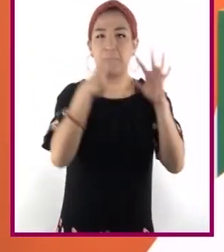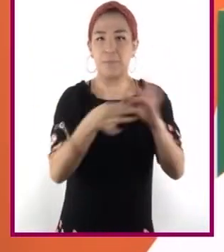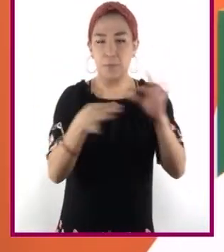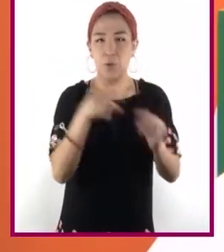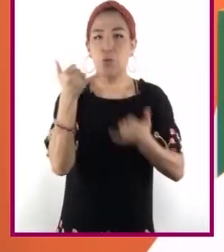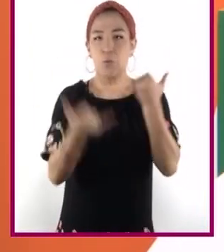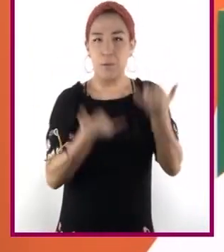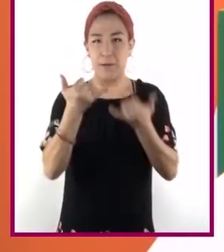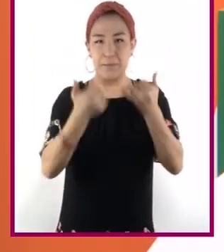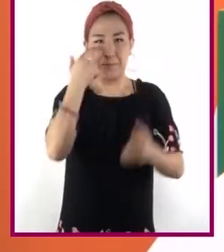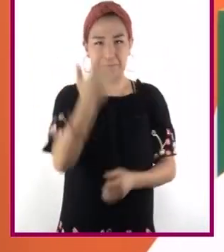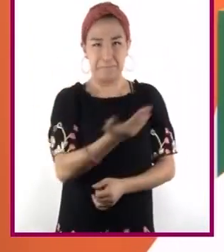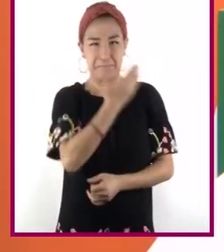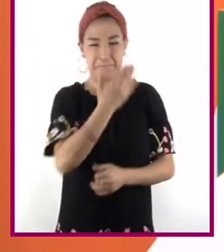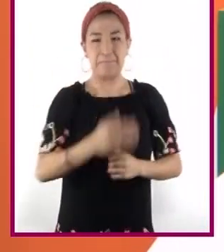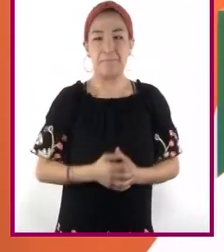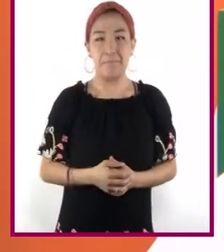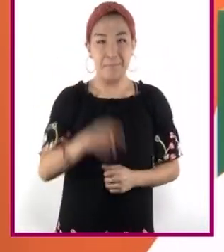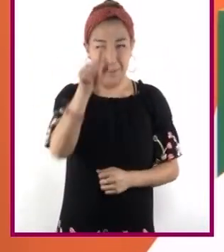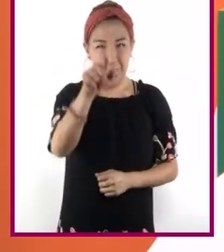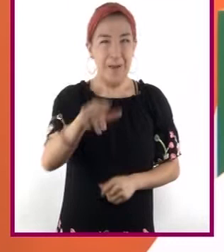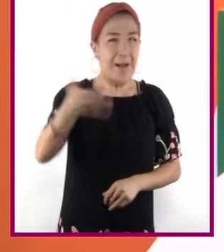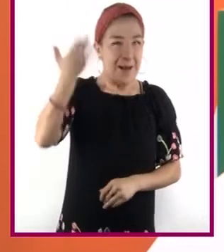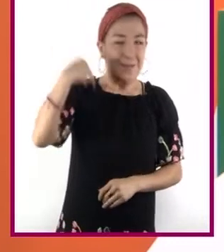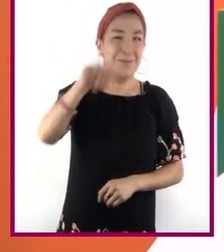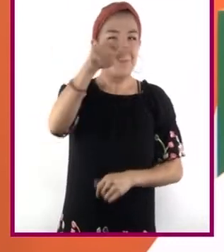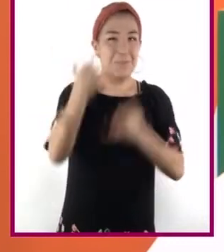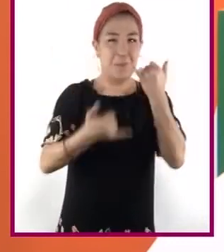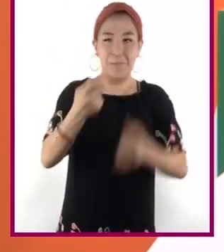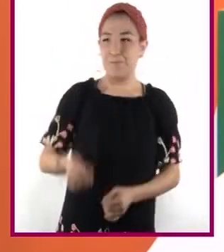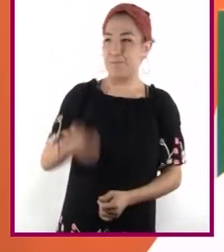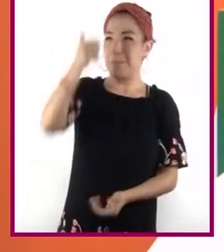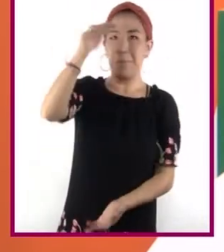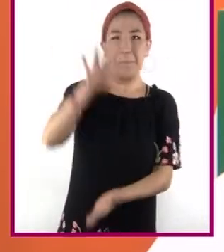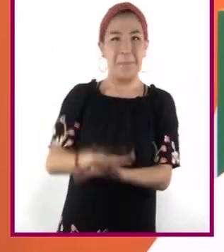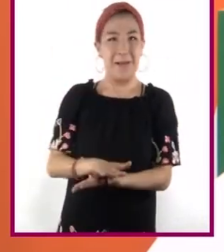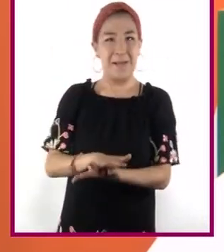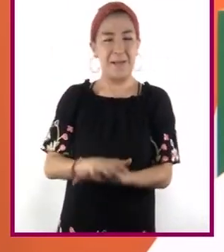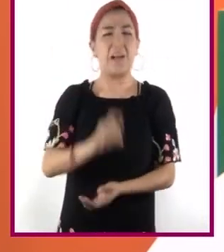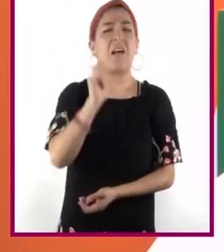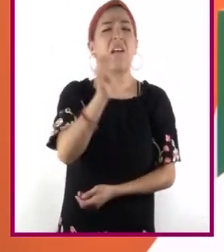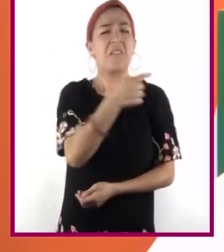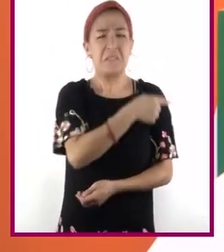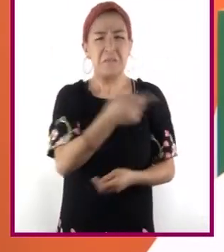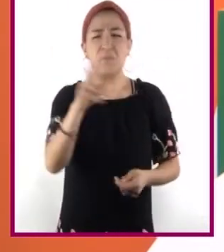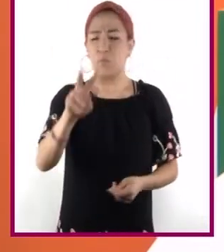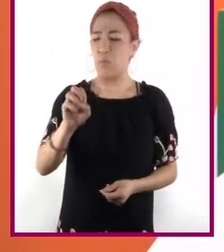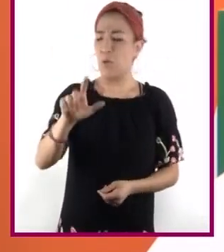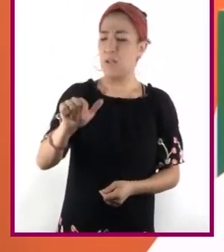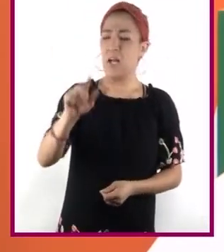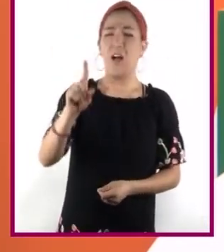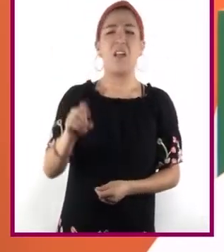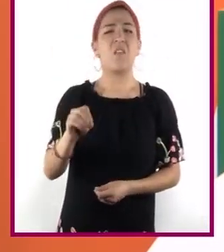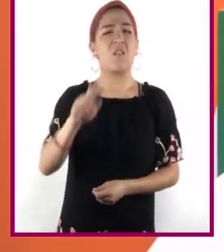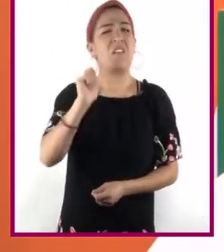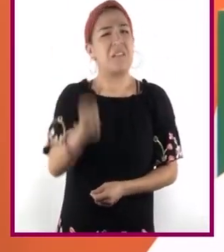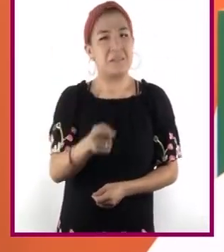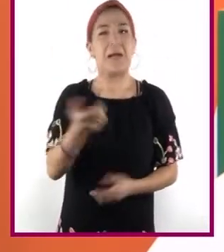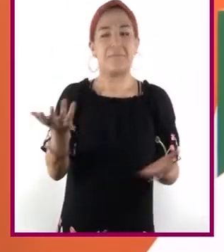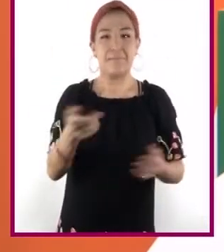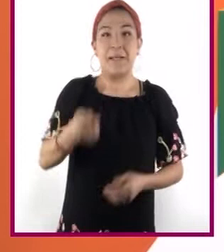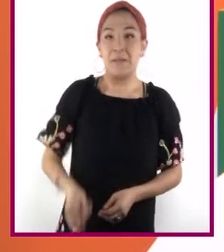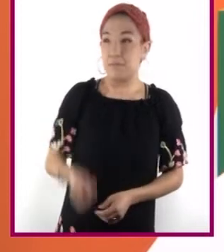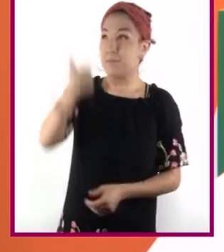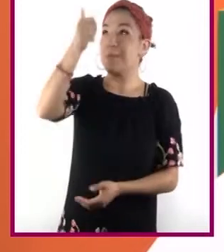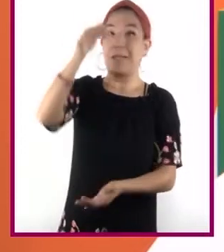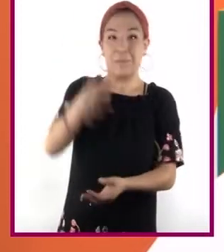juego. ¿Alguna vez han jugado a los volados? Los volados consisten en lanzar una moneda al aire